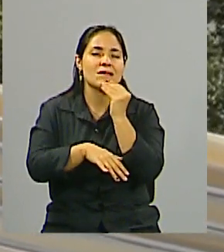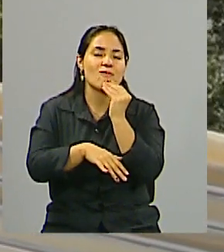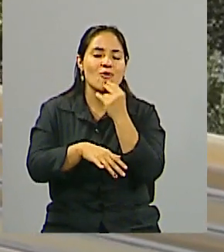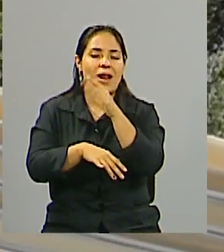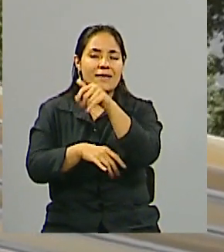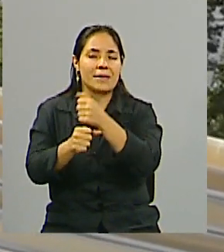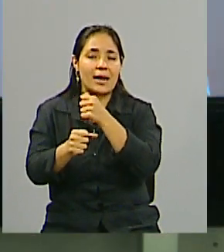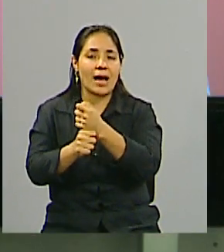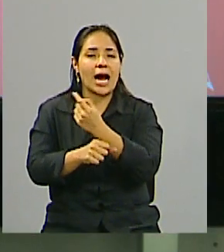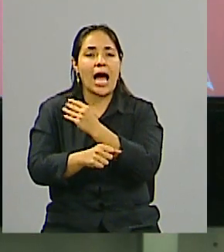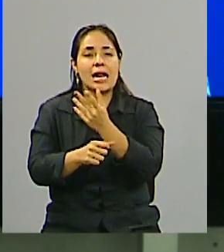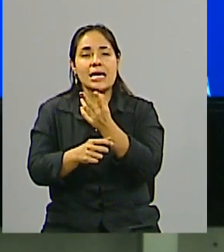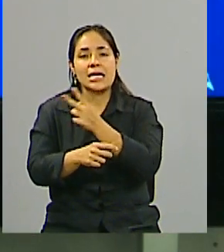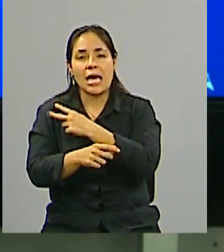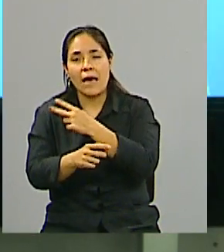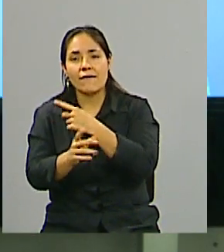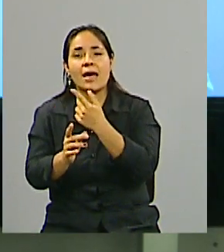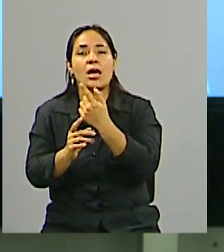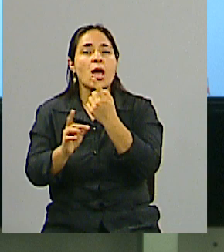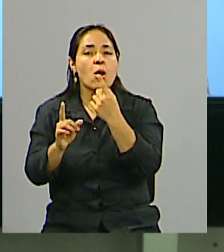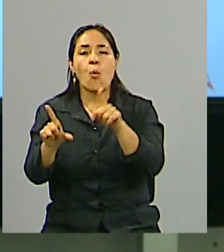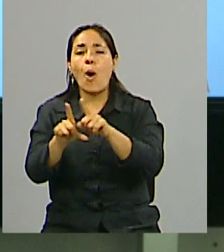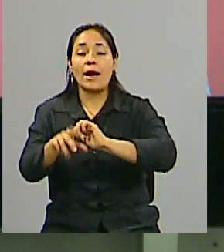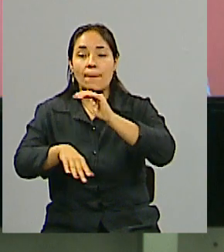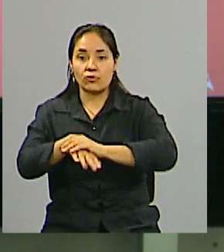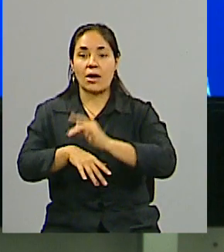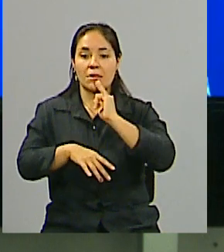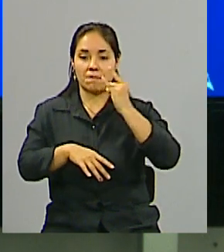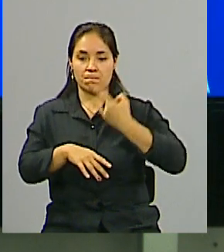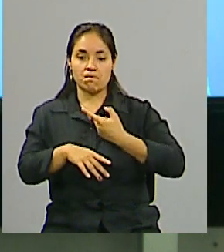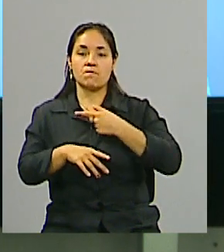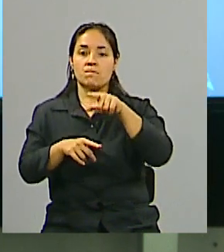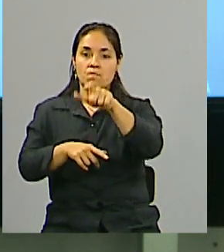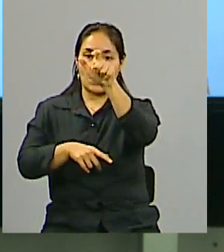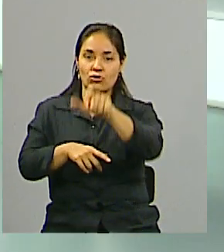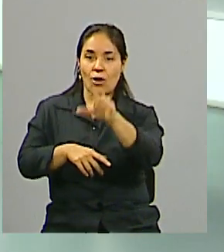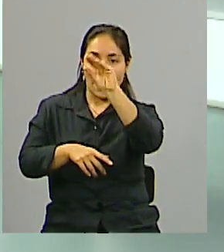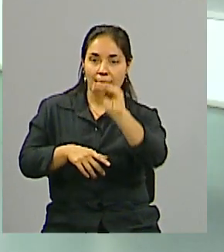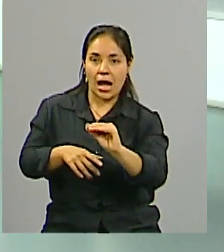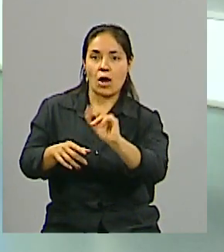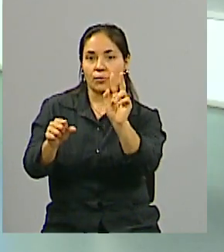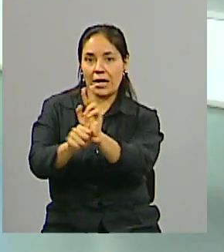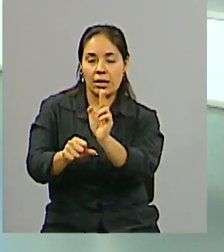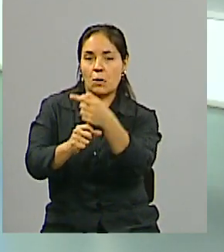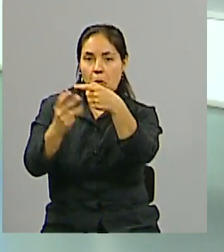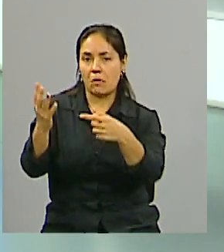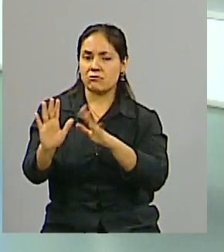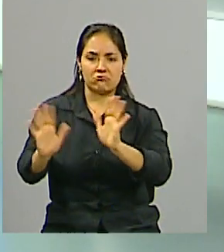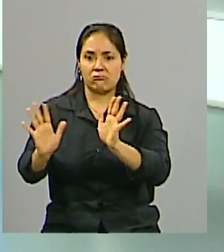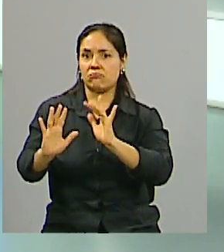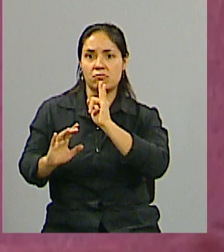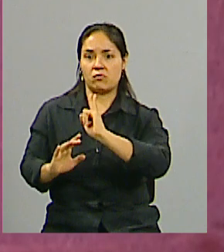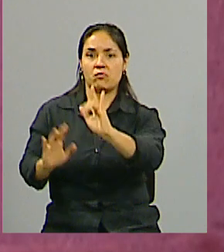dependencia que se desvinculan de los riesgos laborales y de las protecciones de seguridad social. ¿Y cómo se cambia eso?